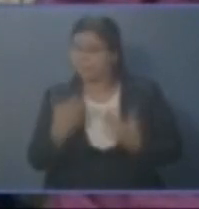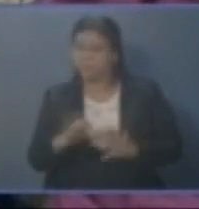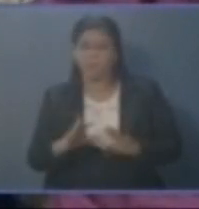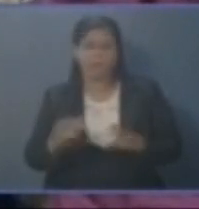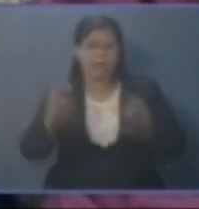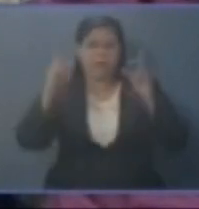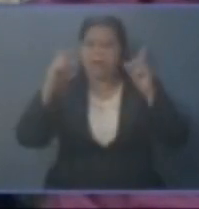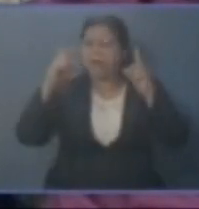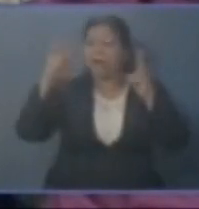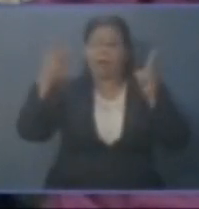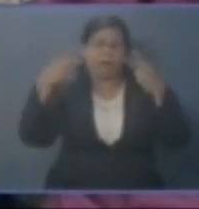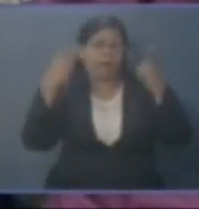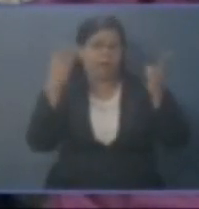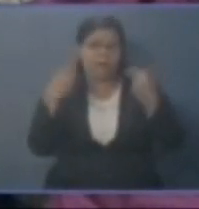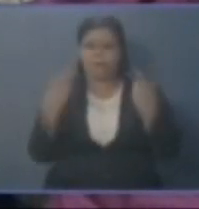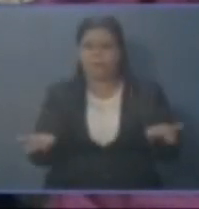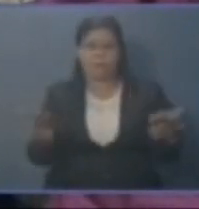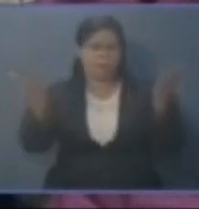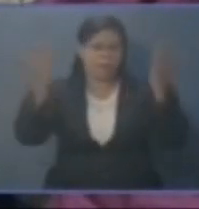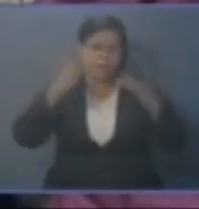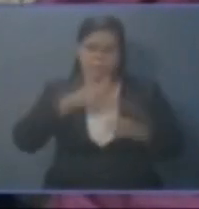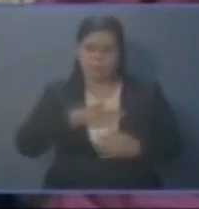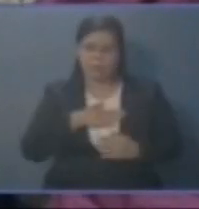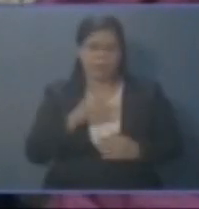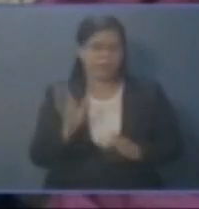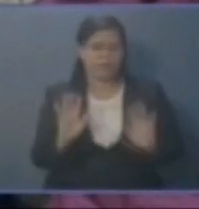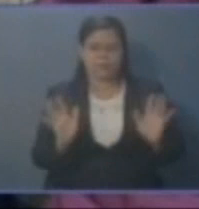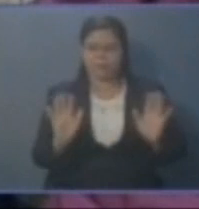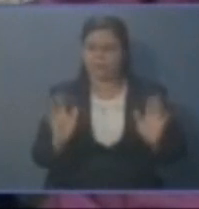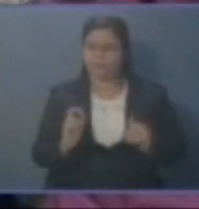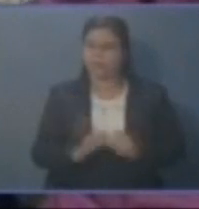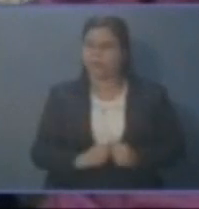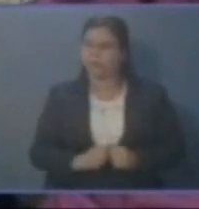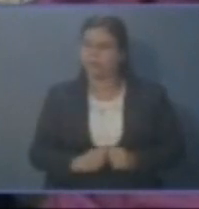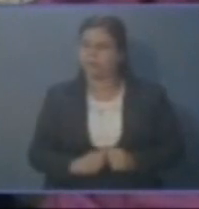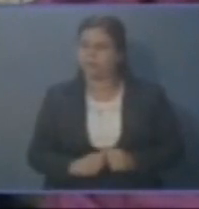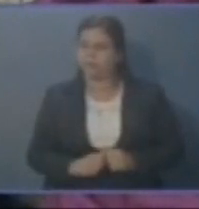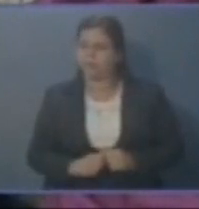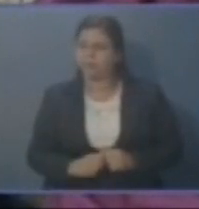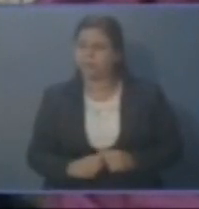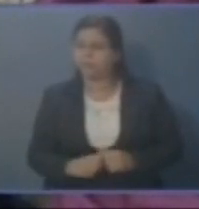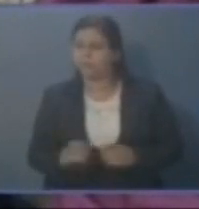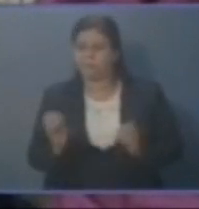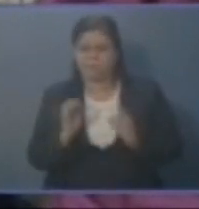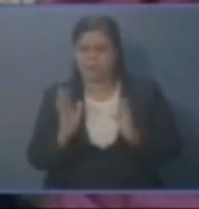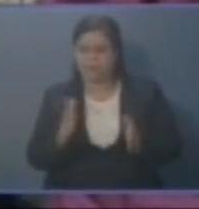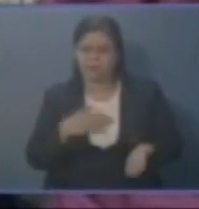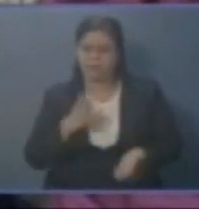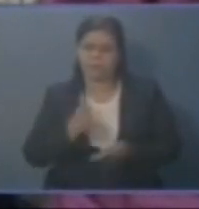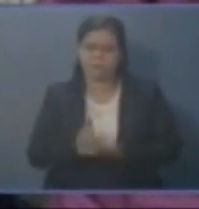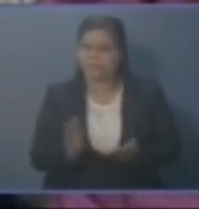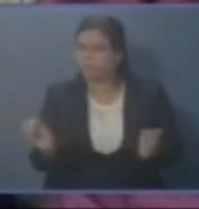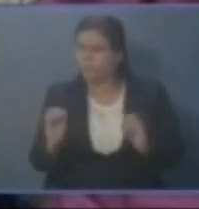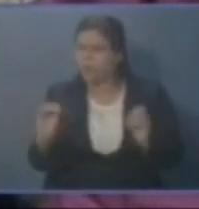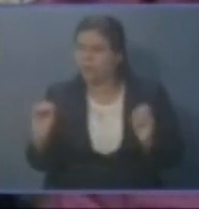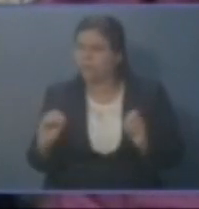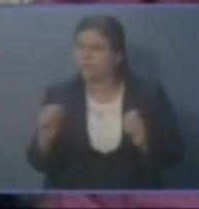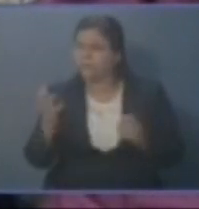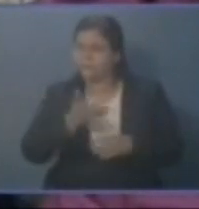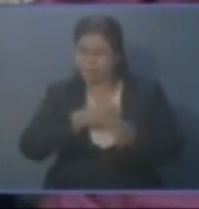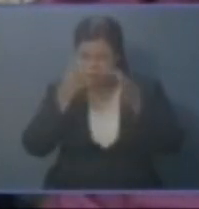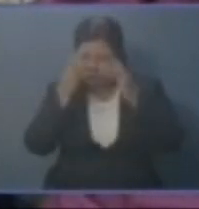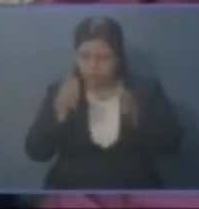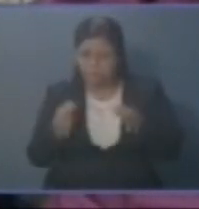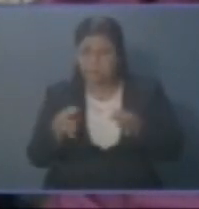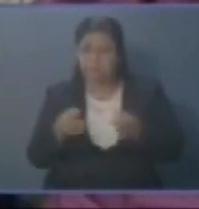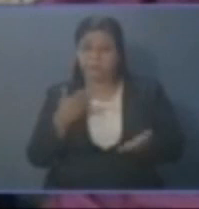fotografías ni hacer el papel de adorno en ningún lugar, no tenemos nada que hacer ahí, decidimos